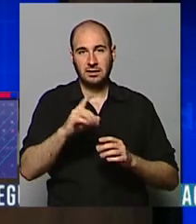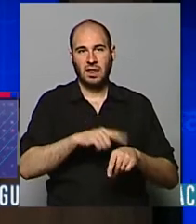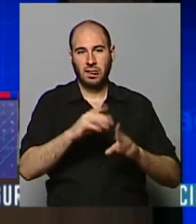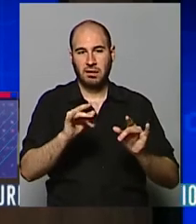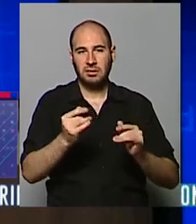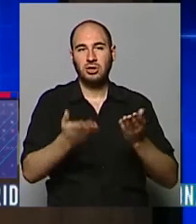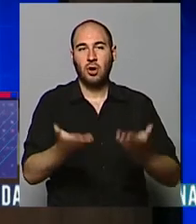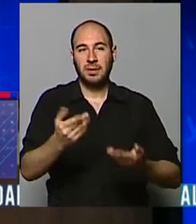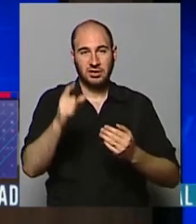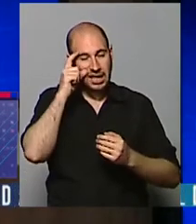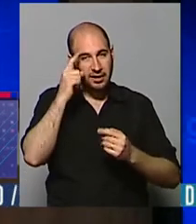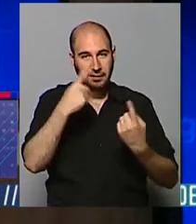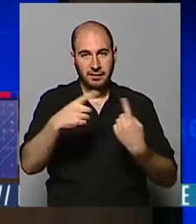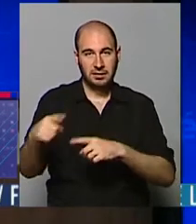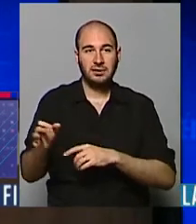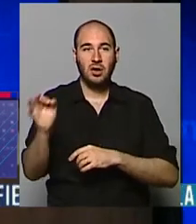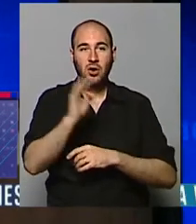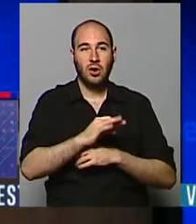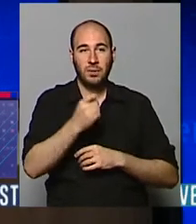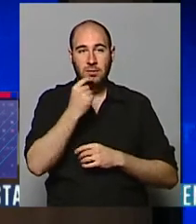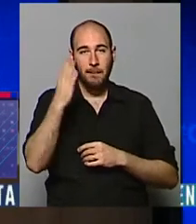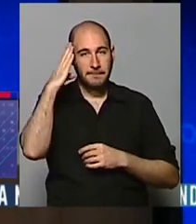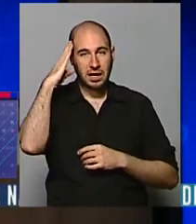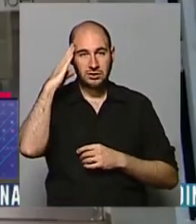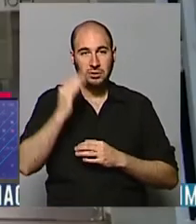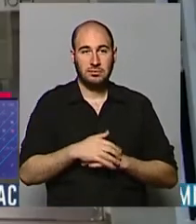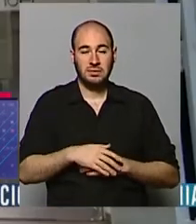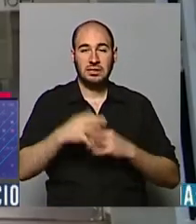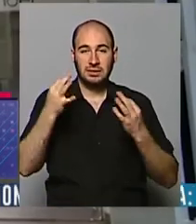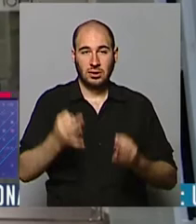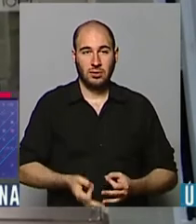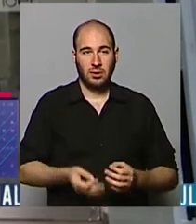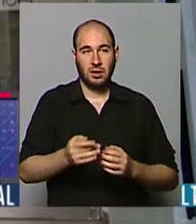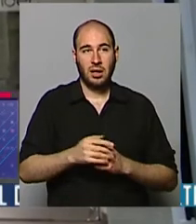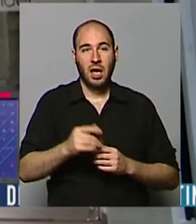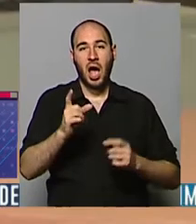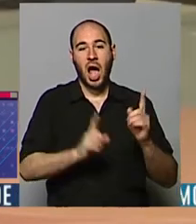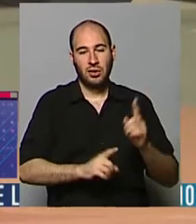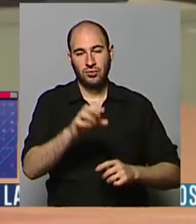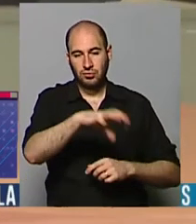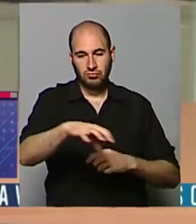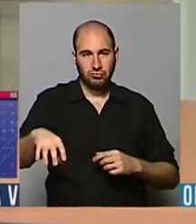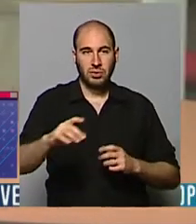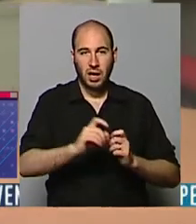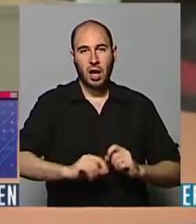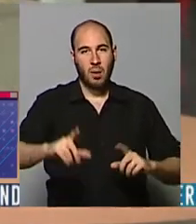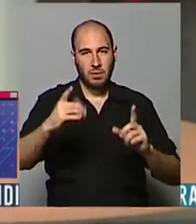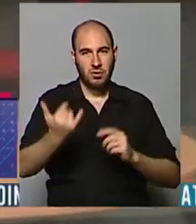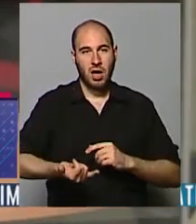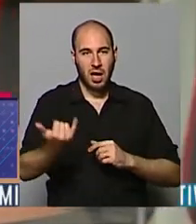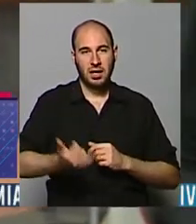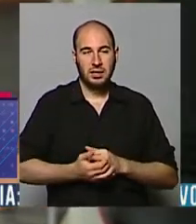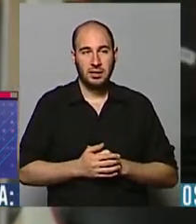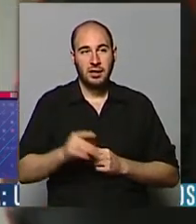como lo es enero o como lo es marzo seguramente van a haber algunos rubros donde probablemente tengamos algunos incrementos